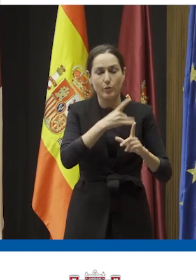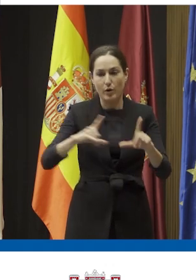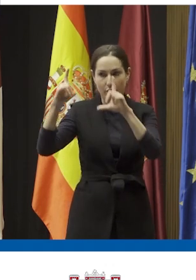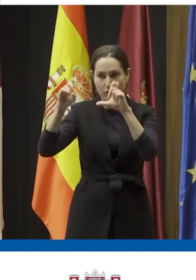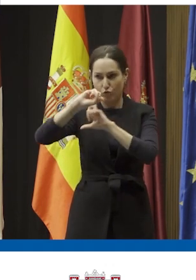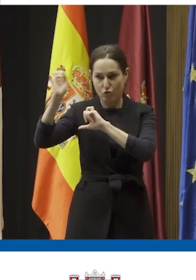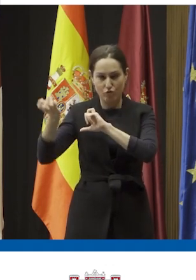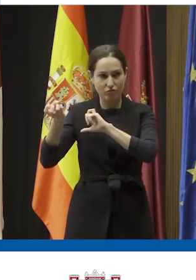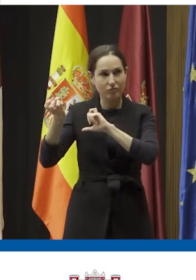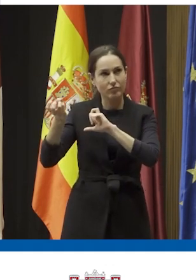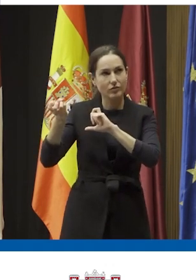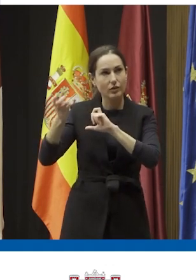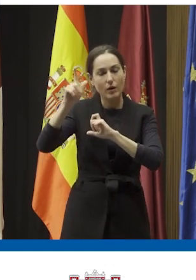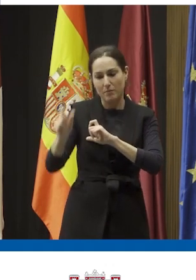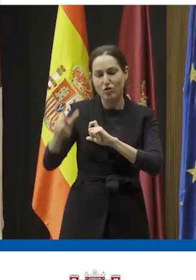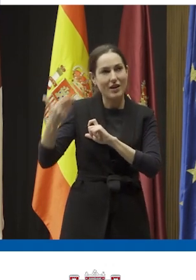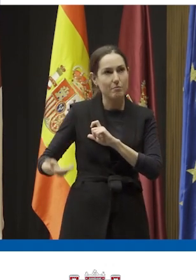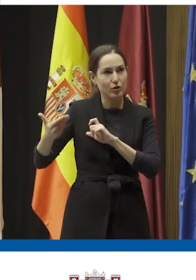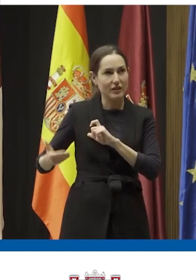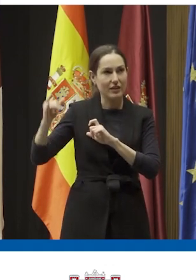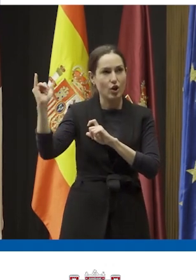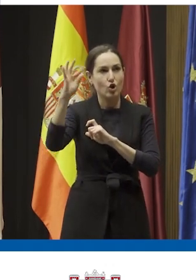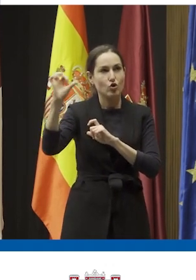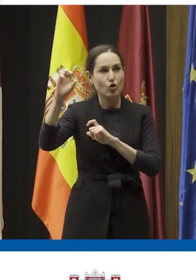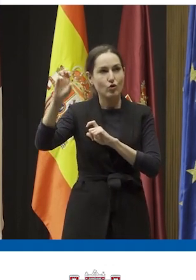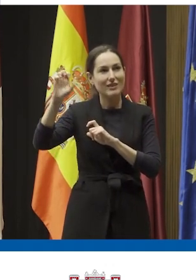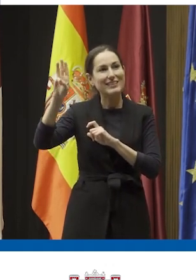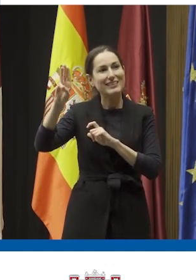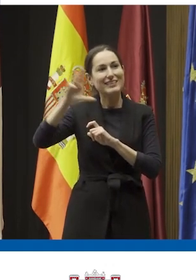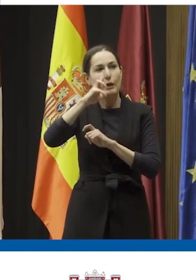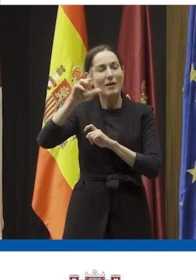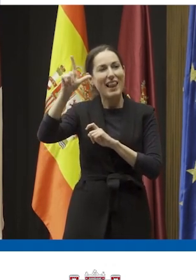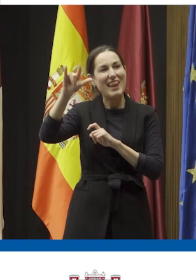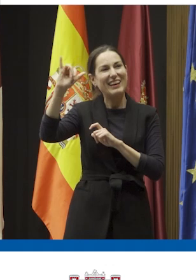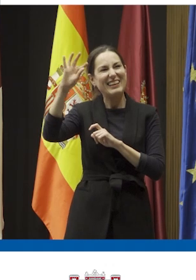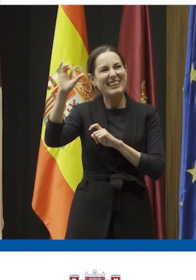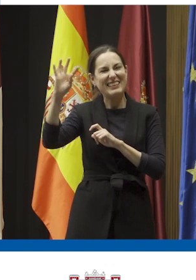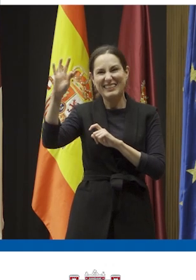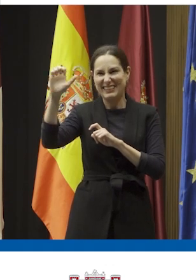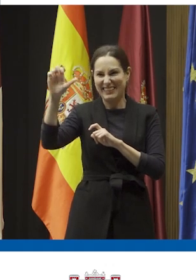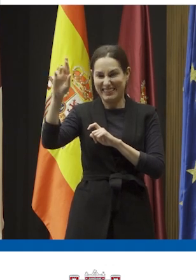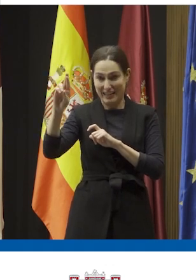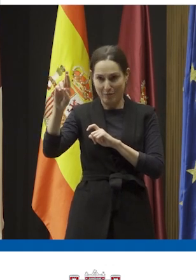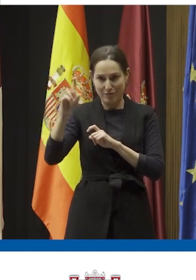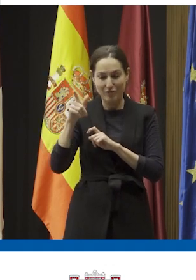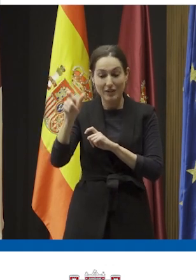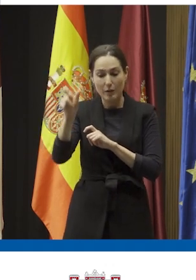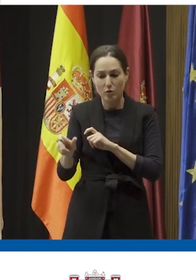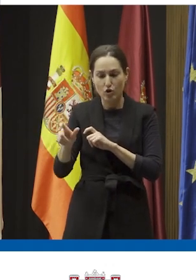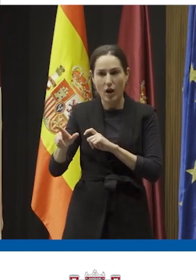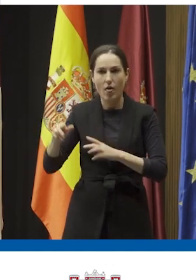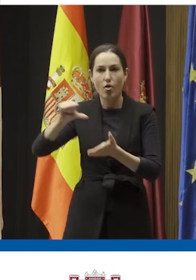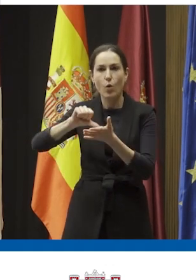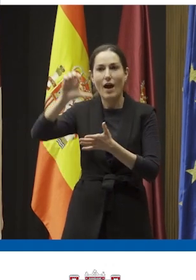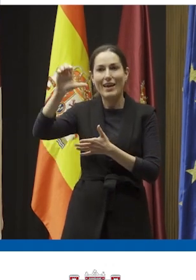figura ilustre, Joseph Lister, de Edimburgo, este es escocés. Bueno, pues apreció como